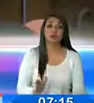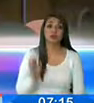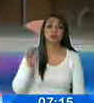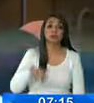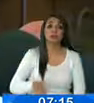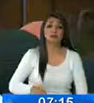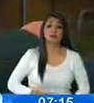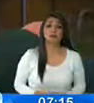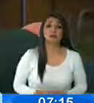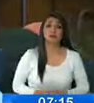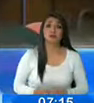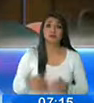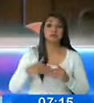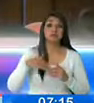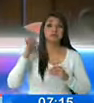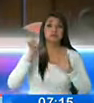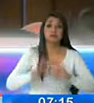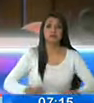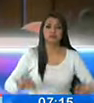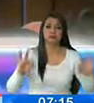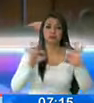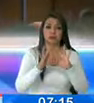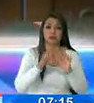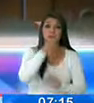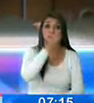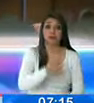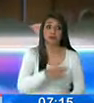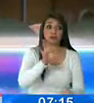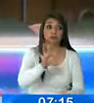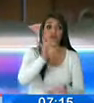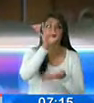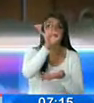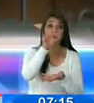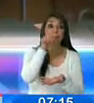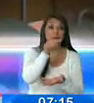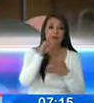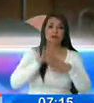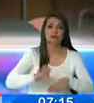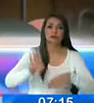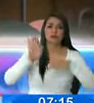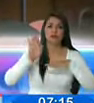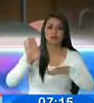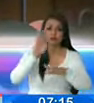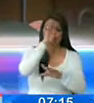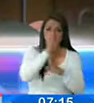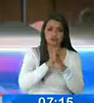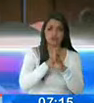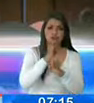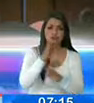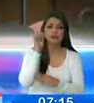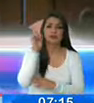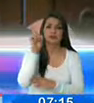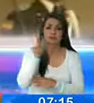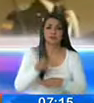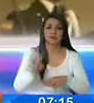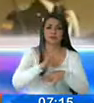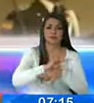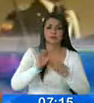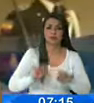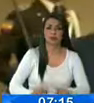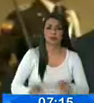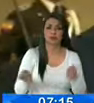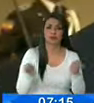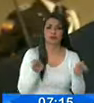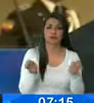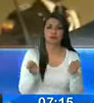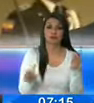Lo más importante es que la persona que se elija tenga el compromiso de darle dirección y liderazgo a esta Asamblea Nacional. Yo hasta ahora no